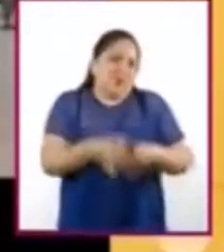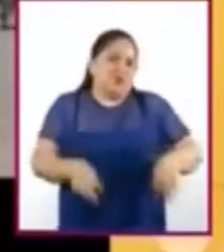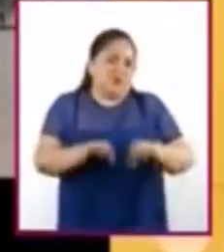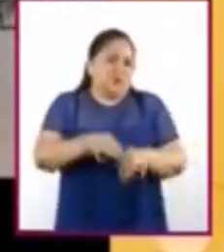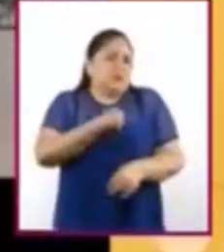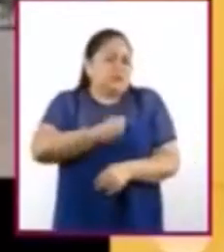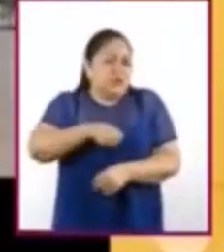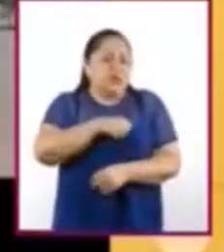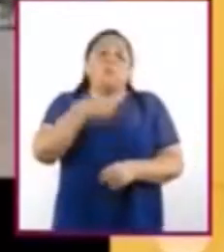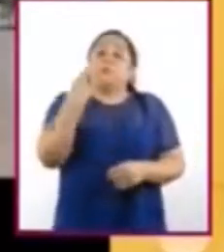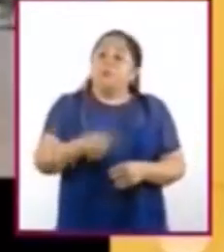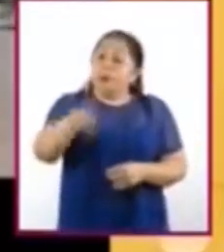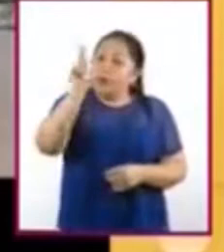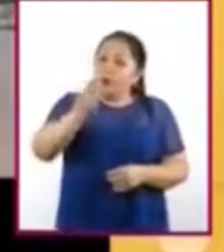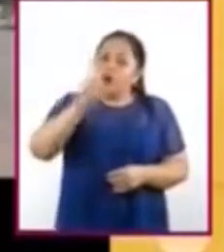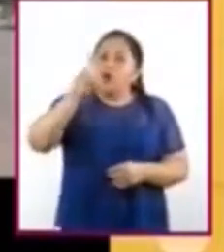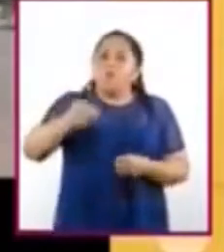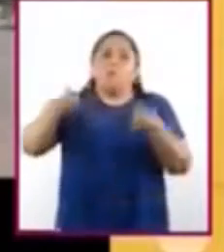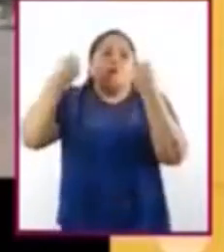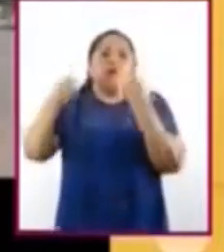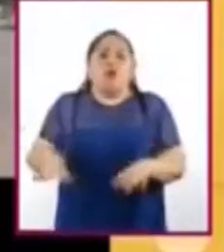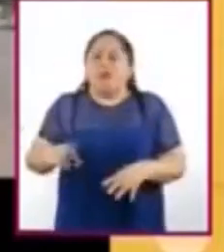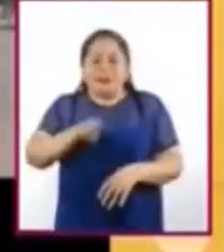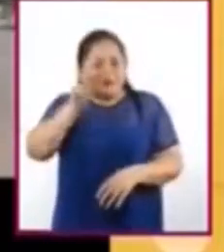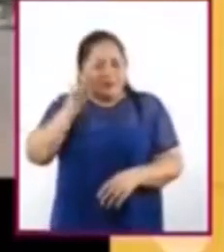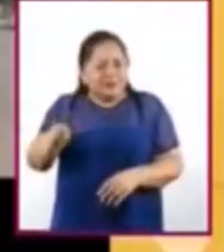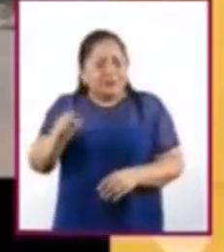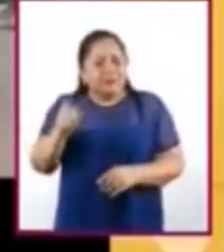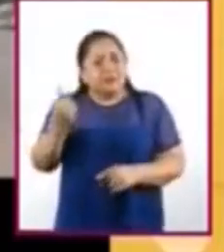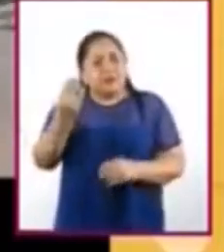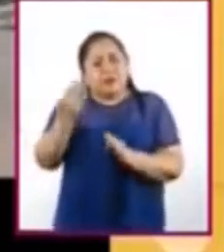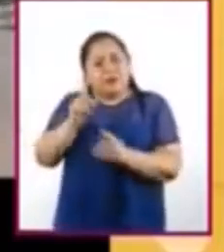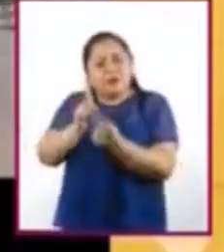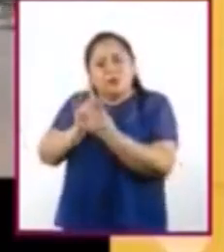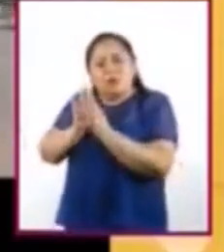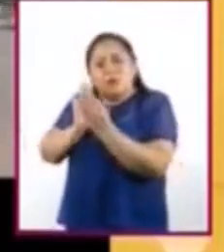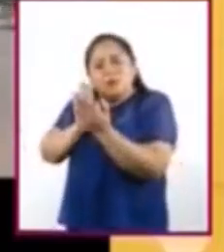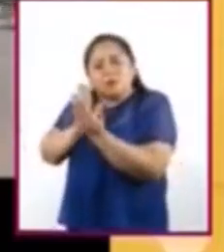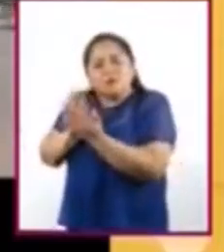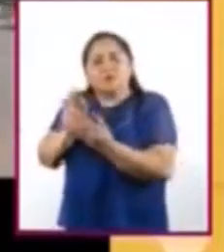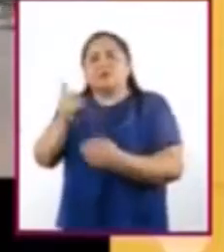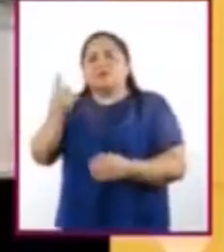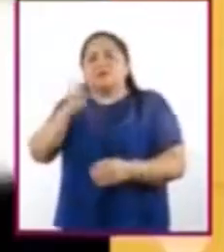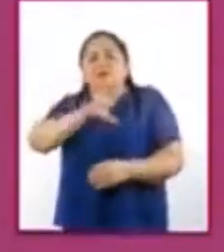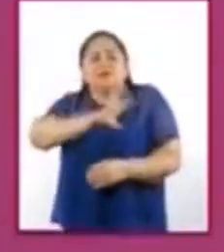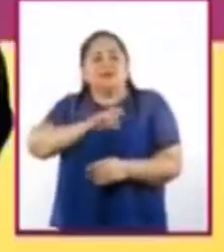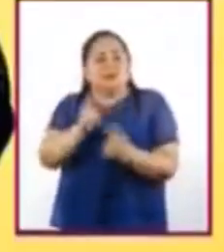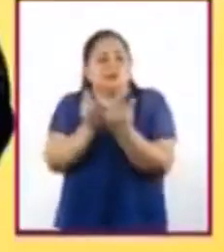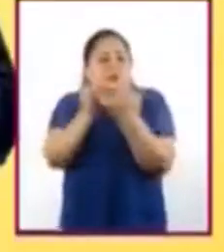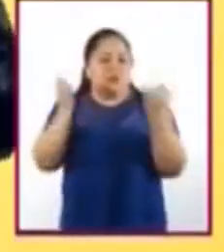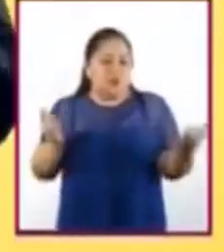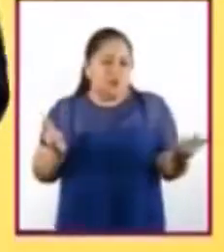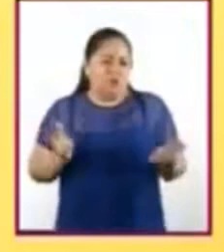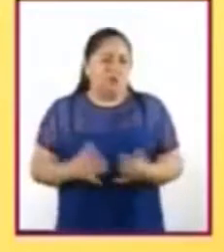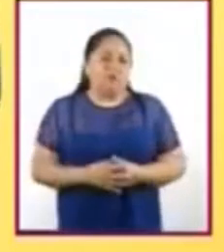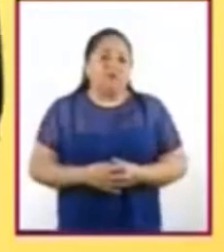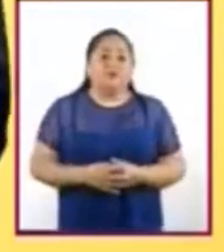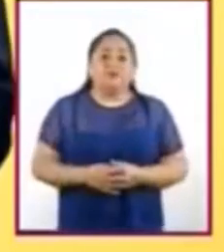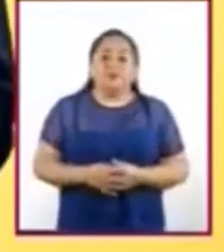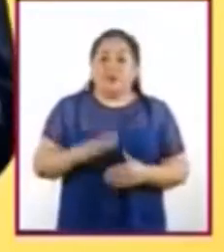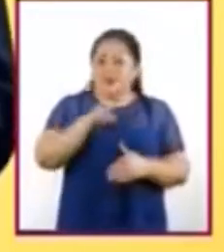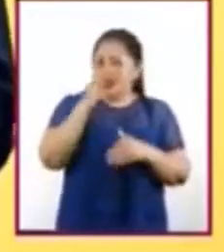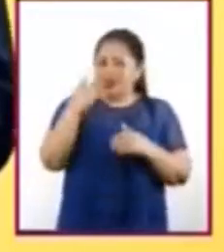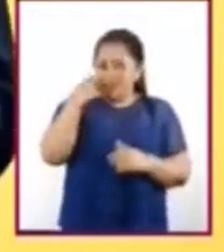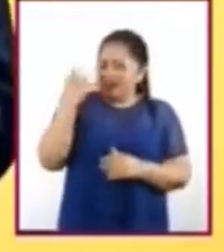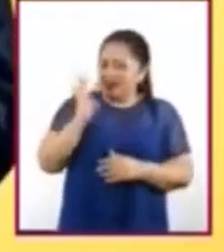sano, pero claro, no perderla de vista, o sea, acercarse e incluso apasionarse por la historia. Acabamos